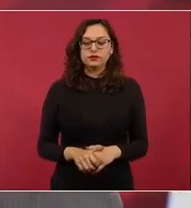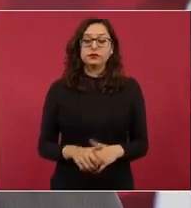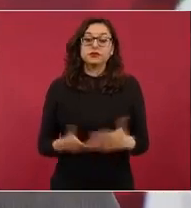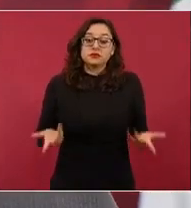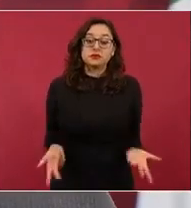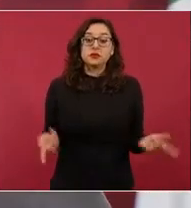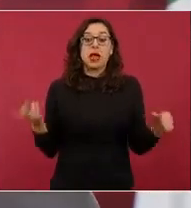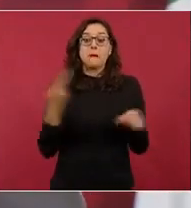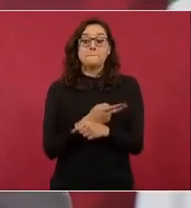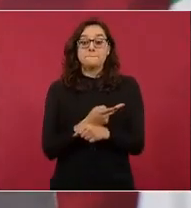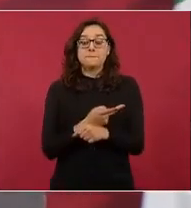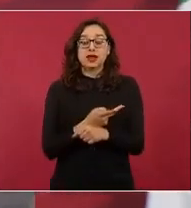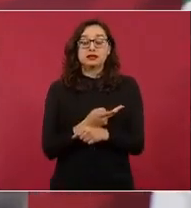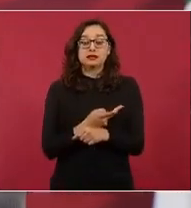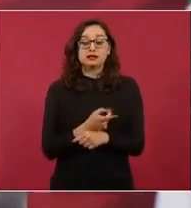reciben dinero